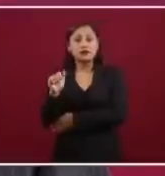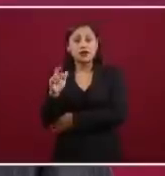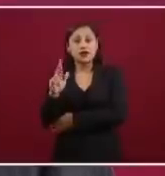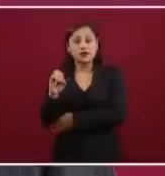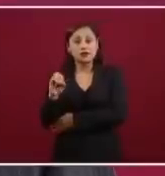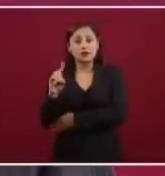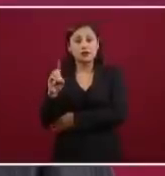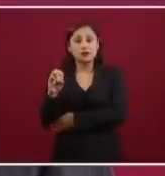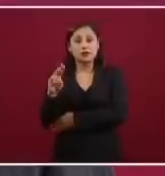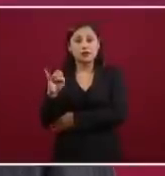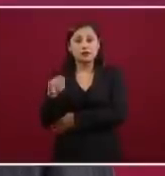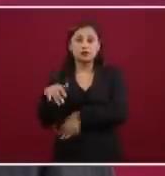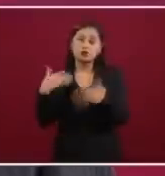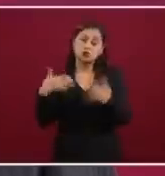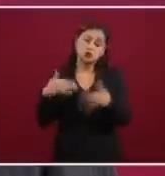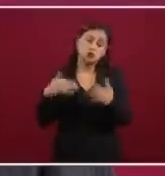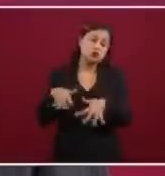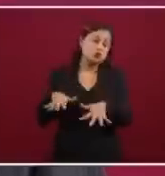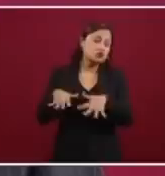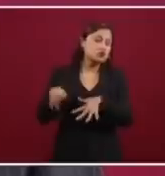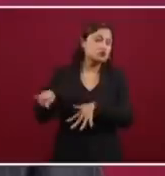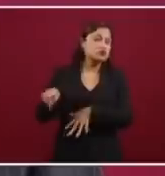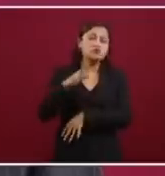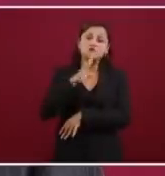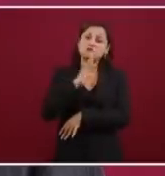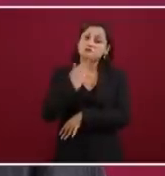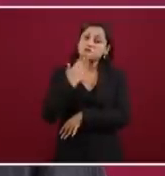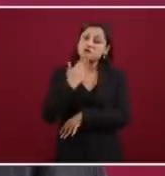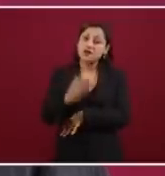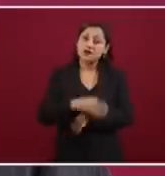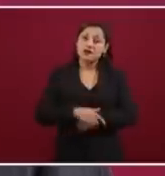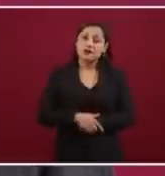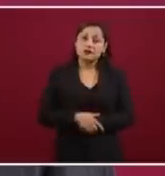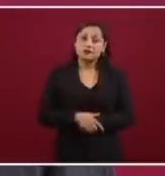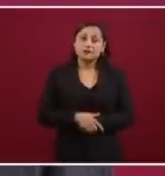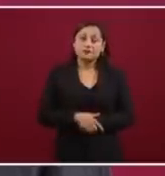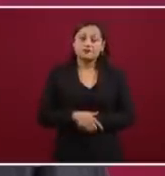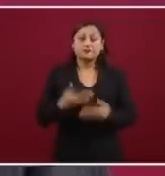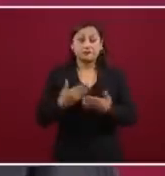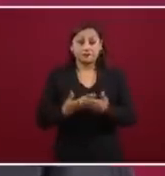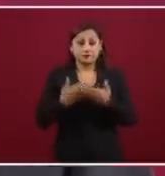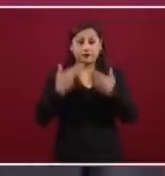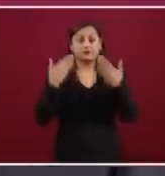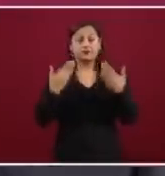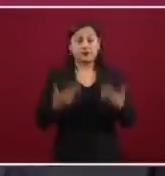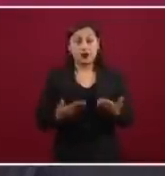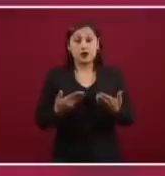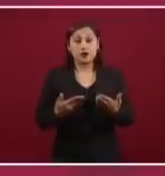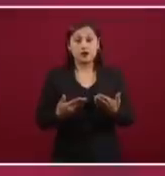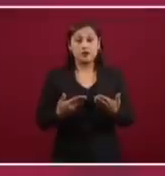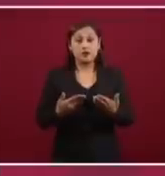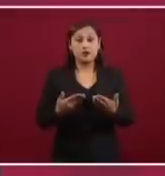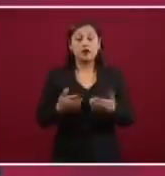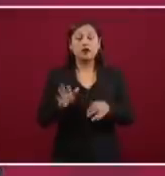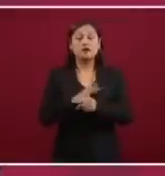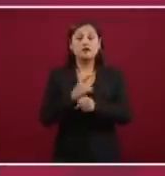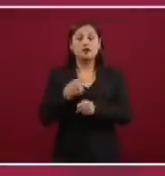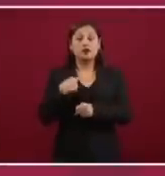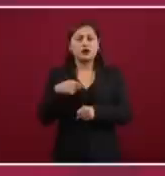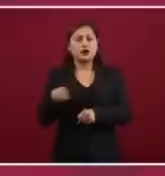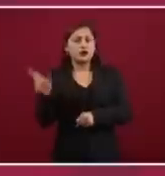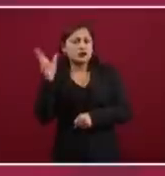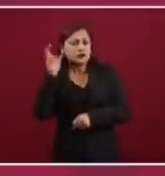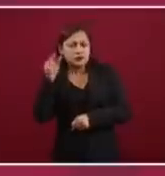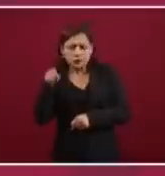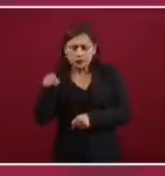Y que sea ahora, porque tengo información que está enfermita y